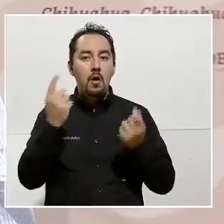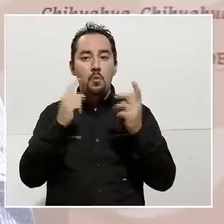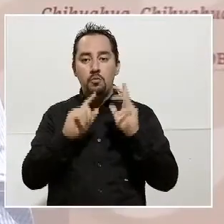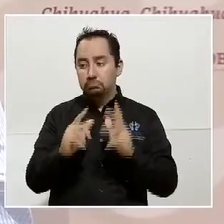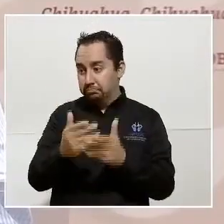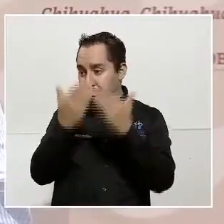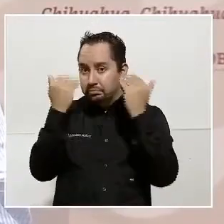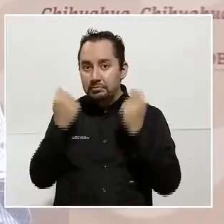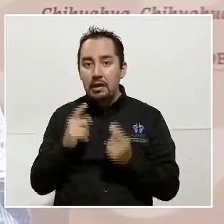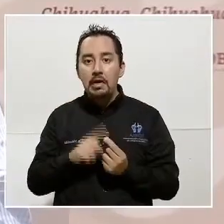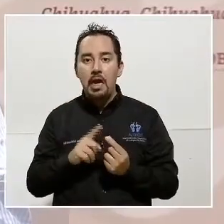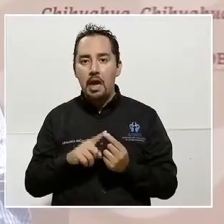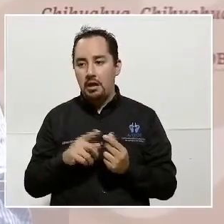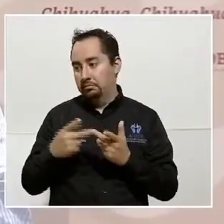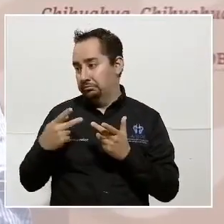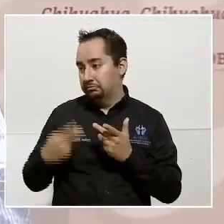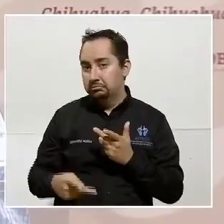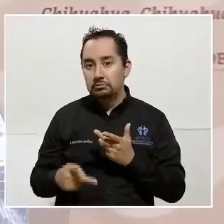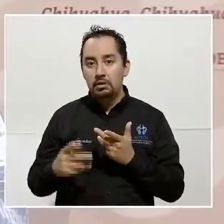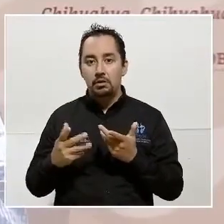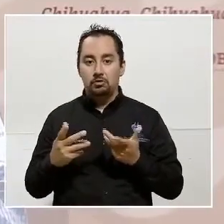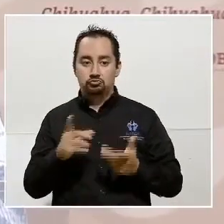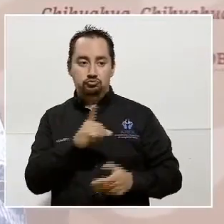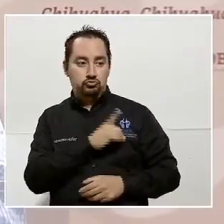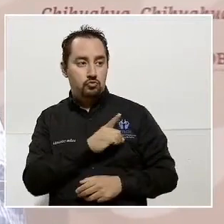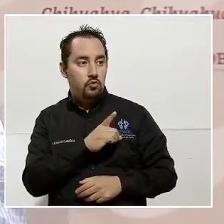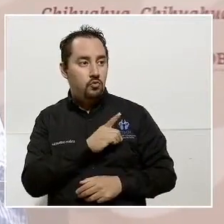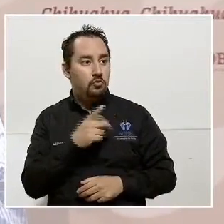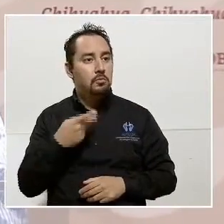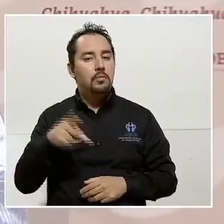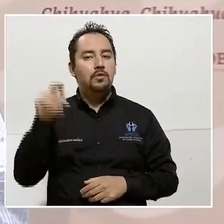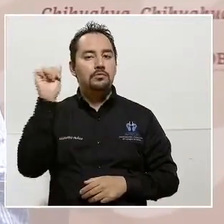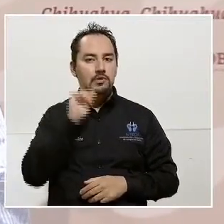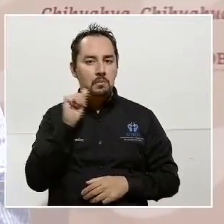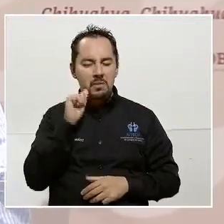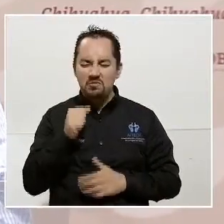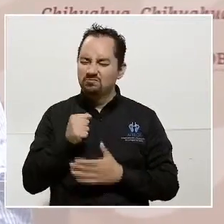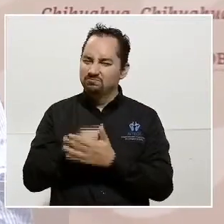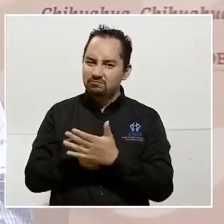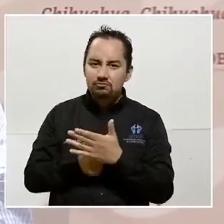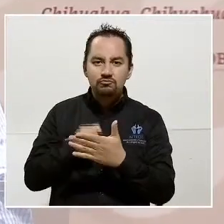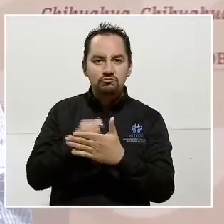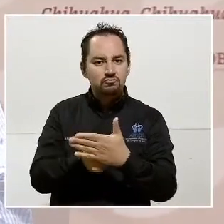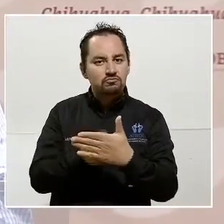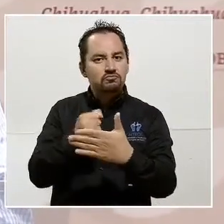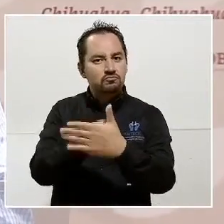anónimos, locales, solitarios, pero siempre pujantes.